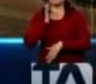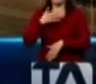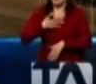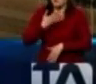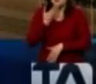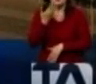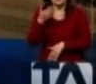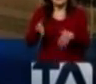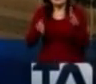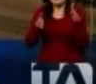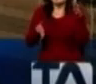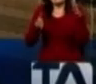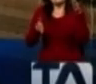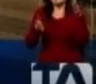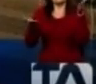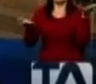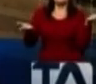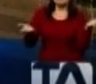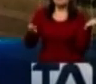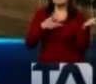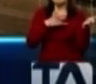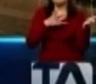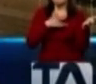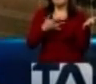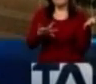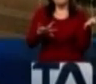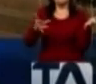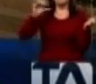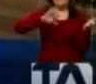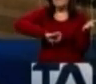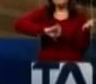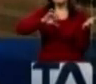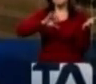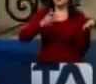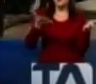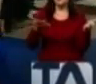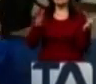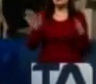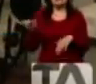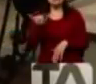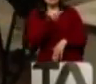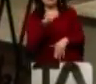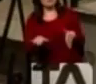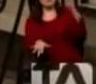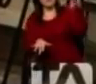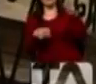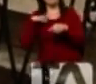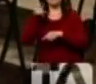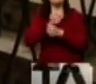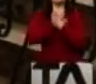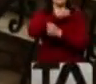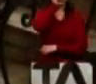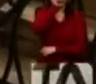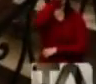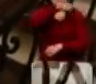más, como que recelo de que yo no estoy como ellos. Daniel, quien es amante del fútbol